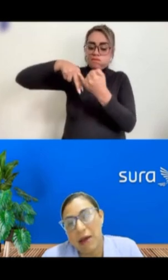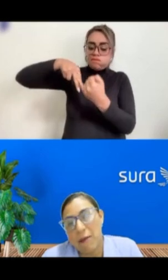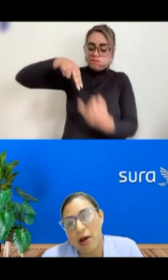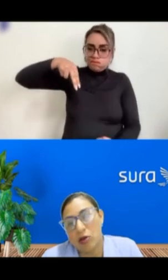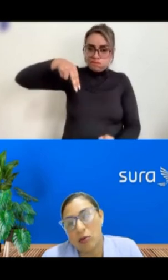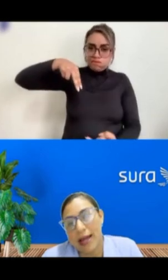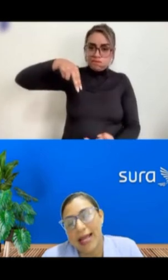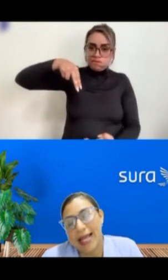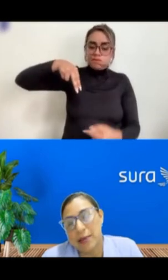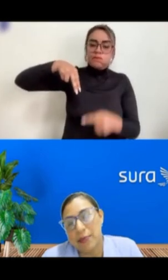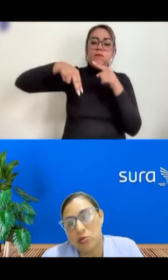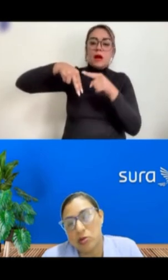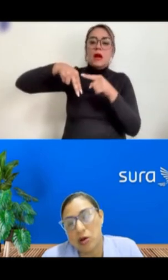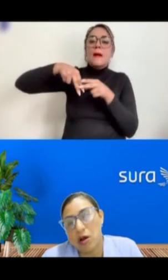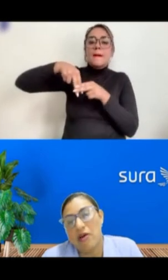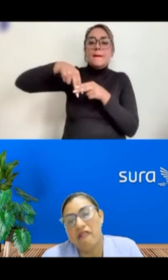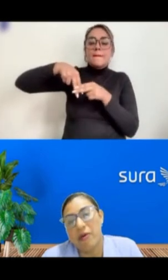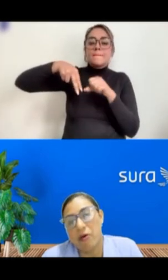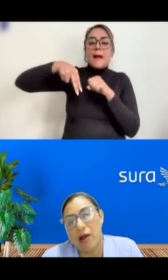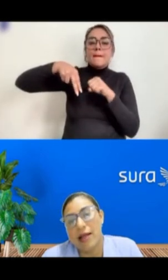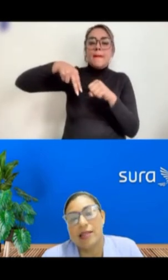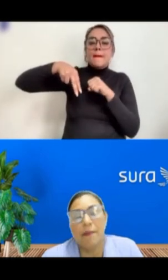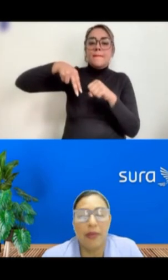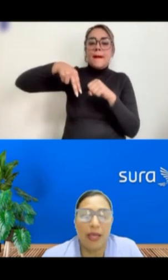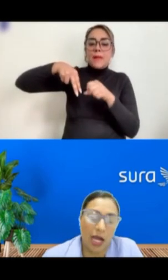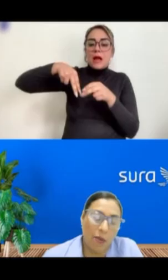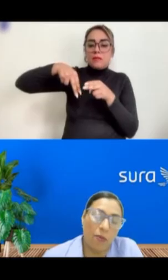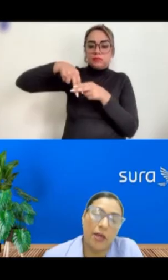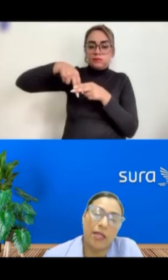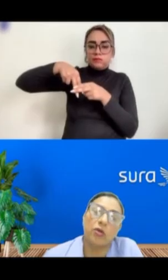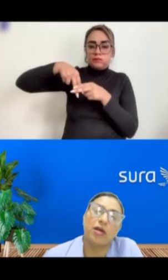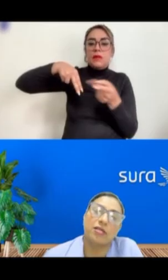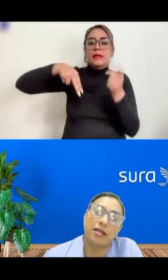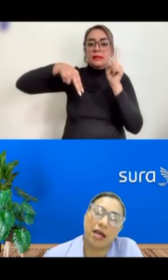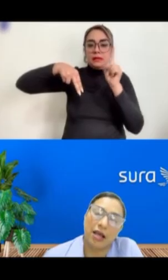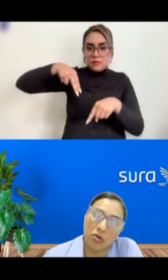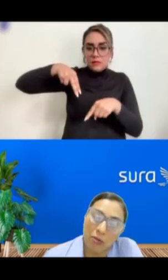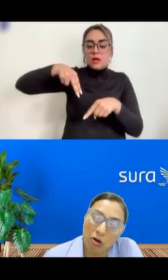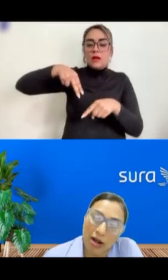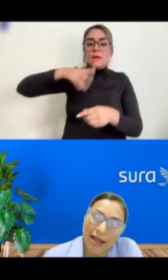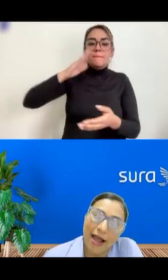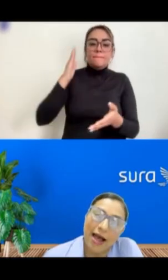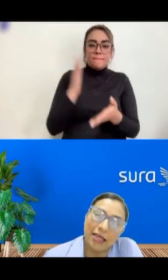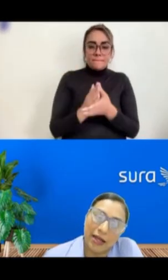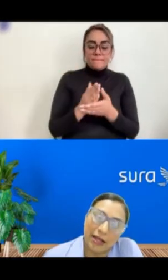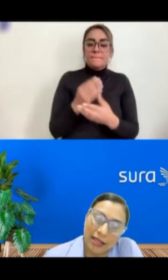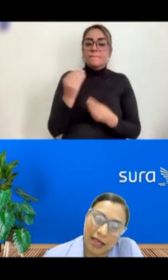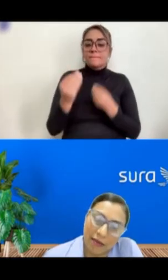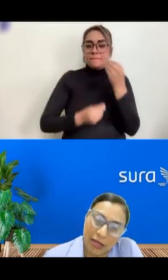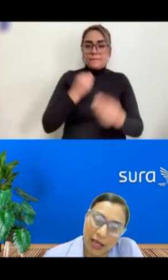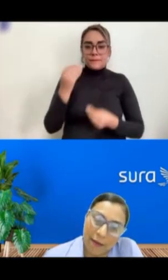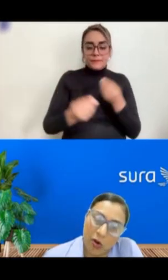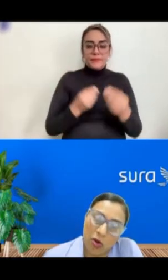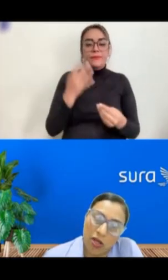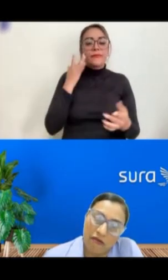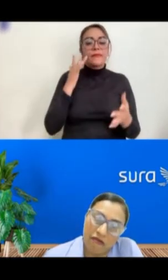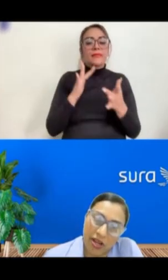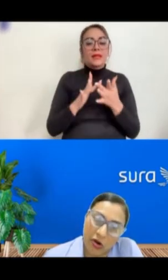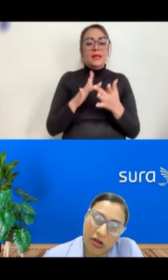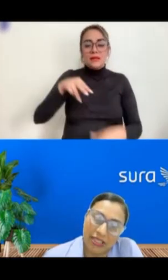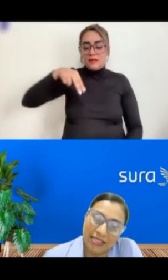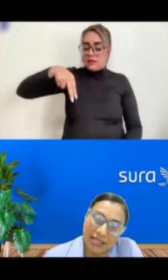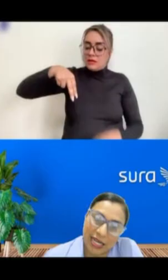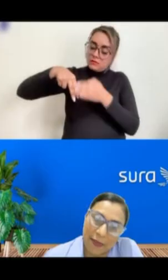femoral, que vamos a tomar ese pulso femoral, que también al momento de hacer que hay una hemorragia a nivel del